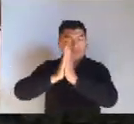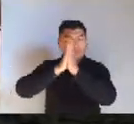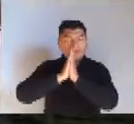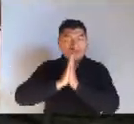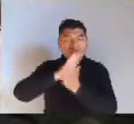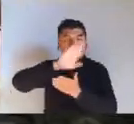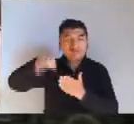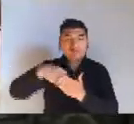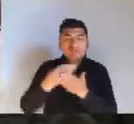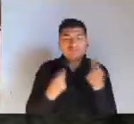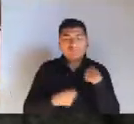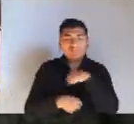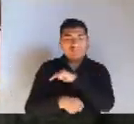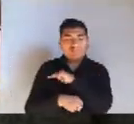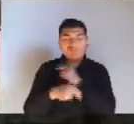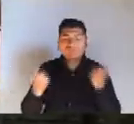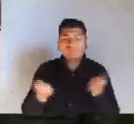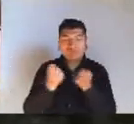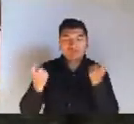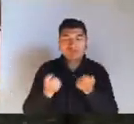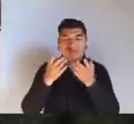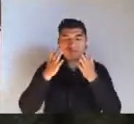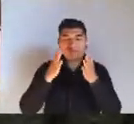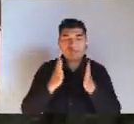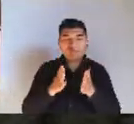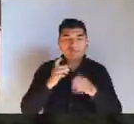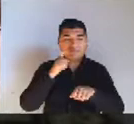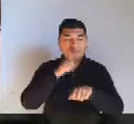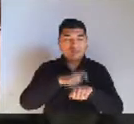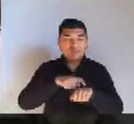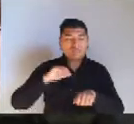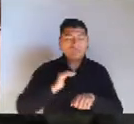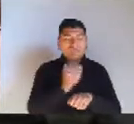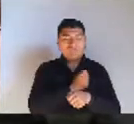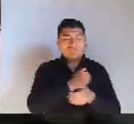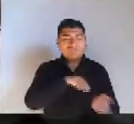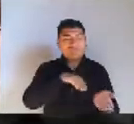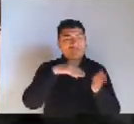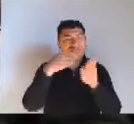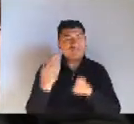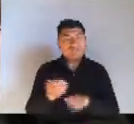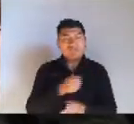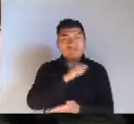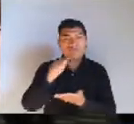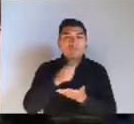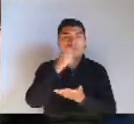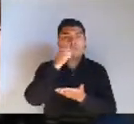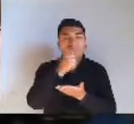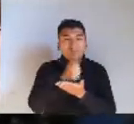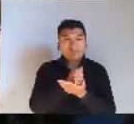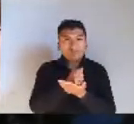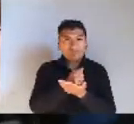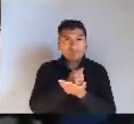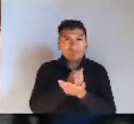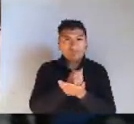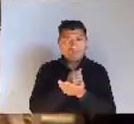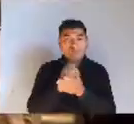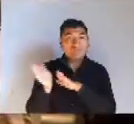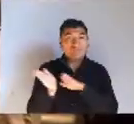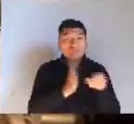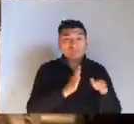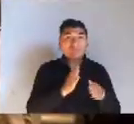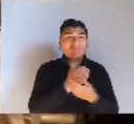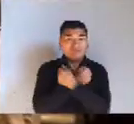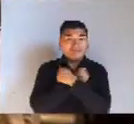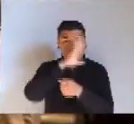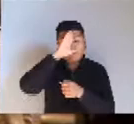por nosotros pecadores, ahora y en la hora de nuestra muerte. Amén. Queridos hermanos, ojalá